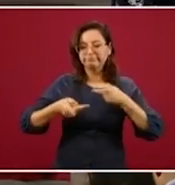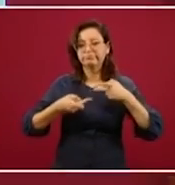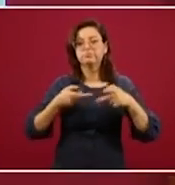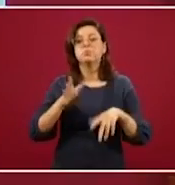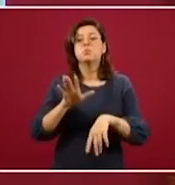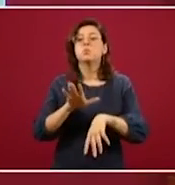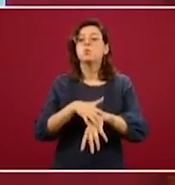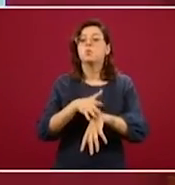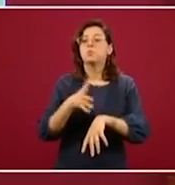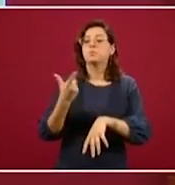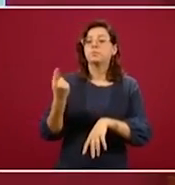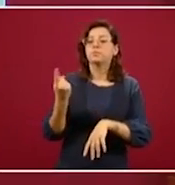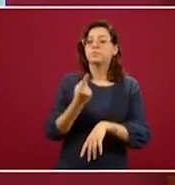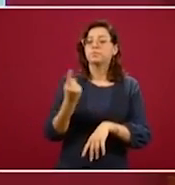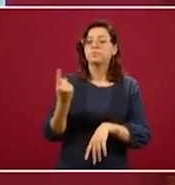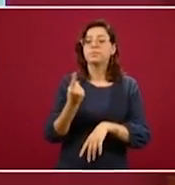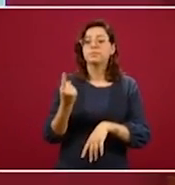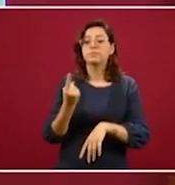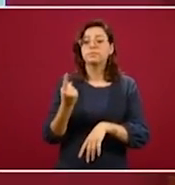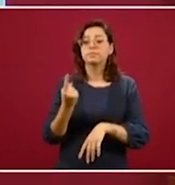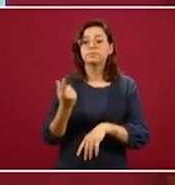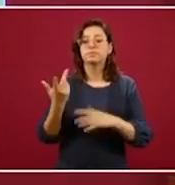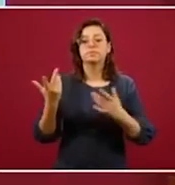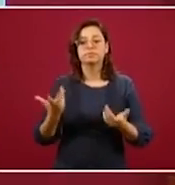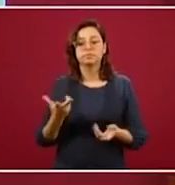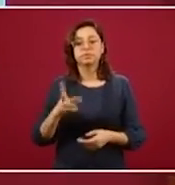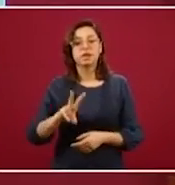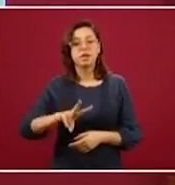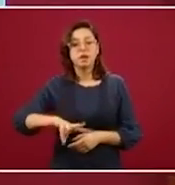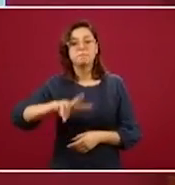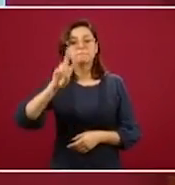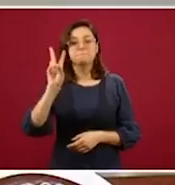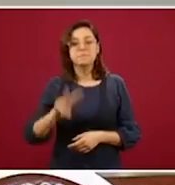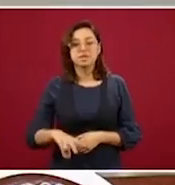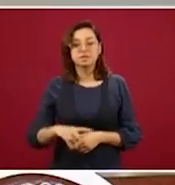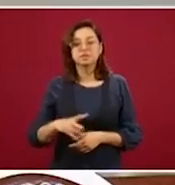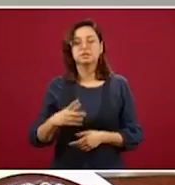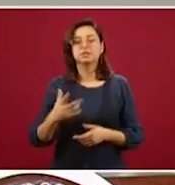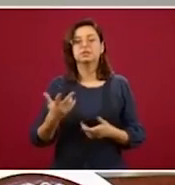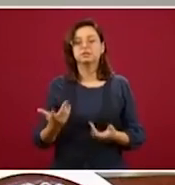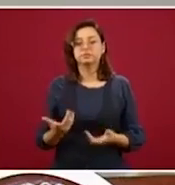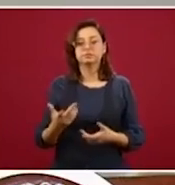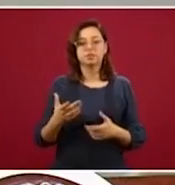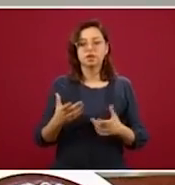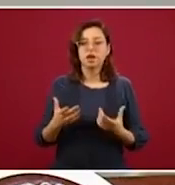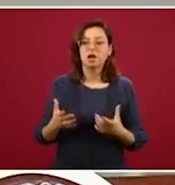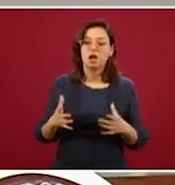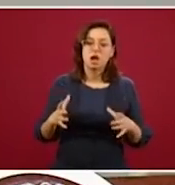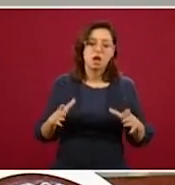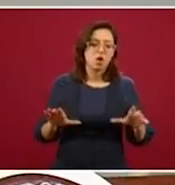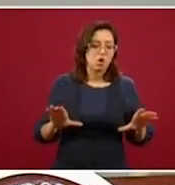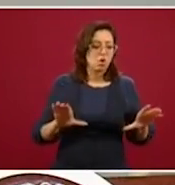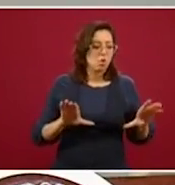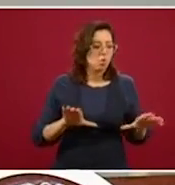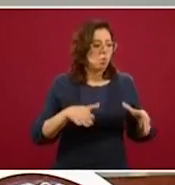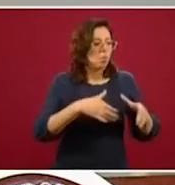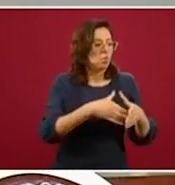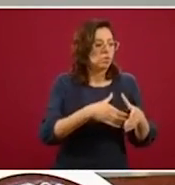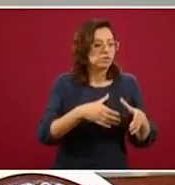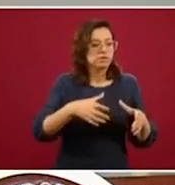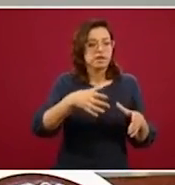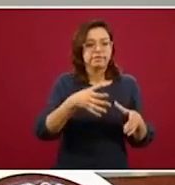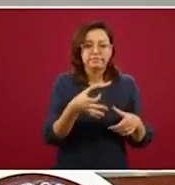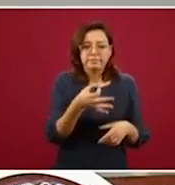que estamos buscando con esto es realmente fortalecer las pequeñas localidades, que llegue el recurso